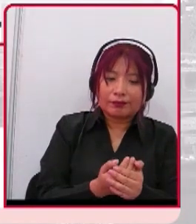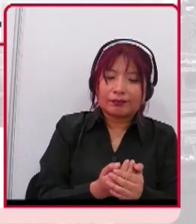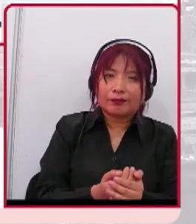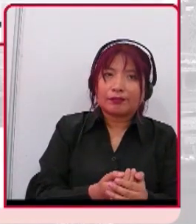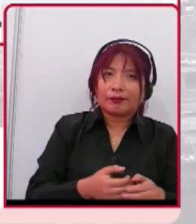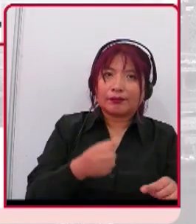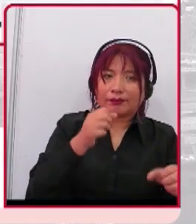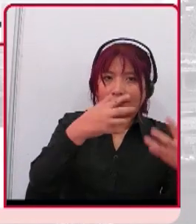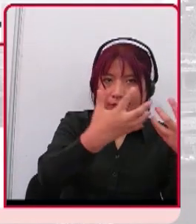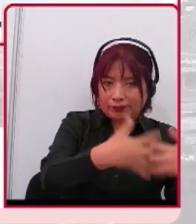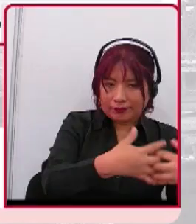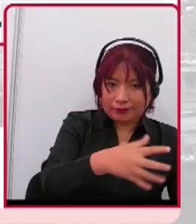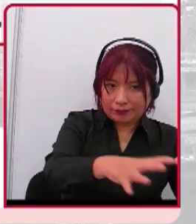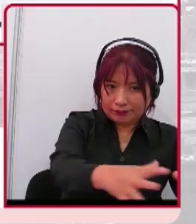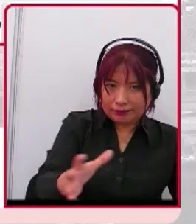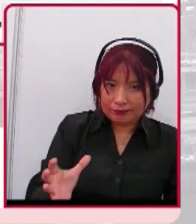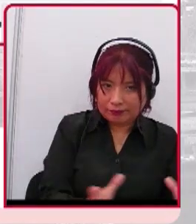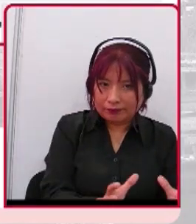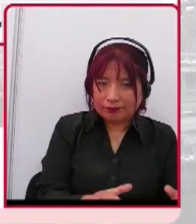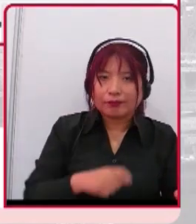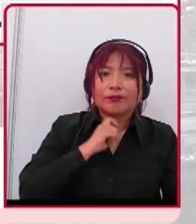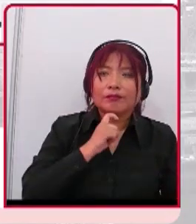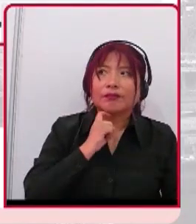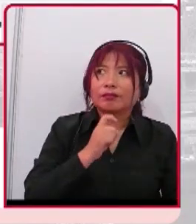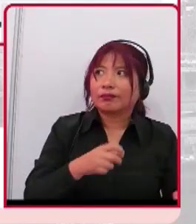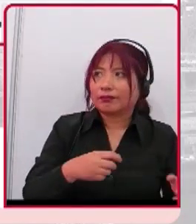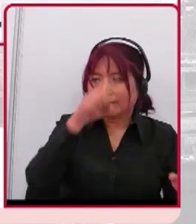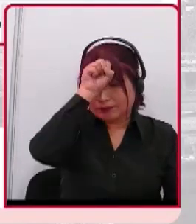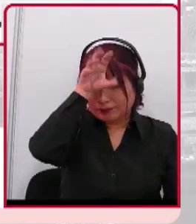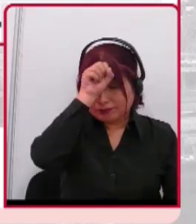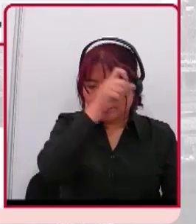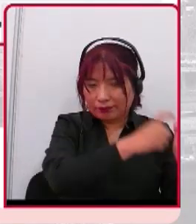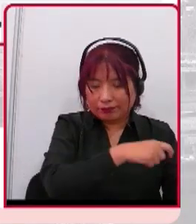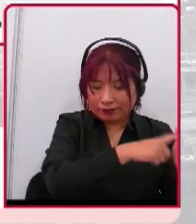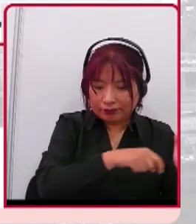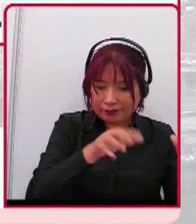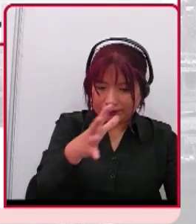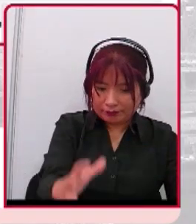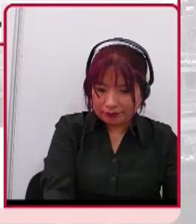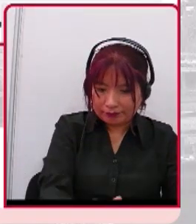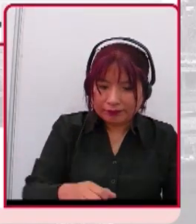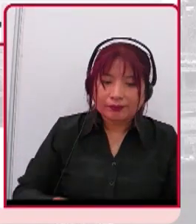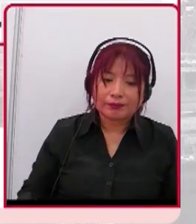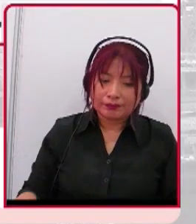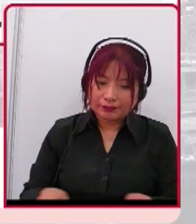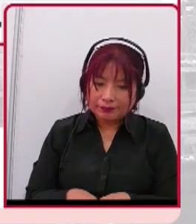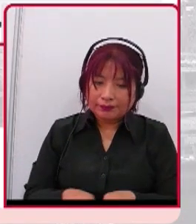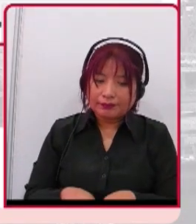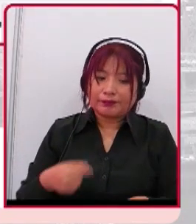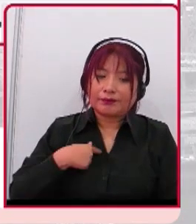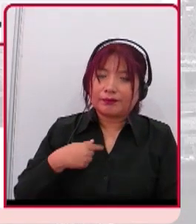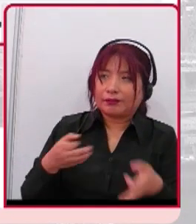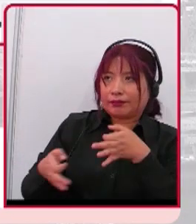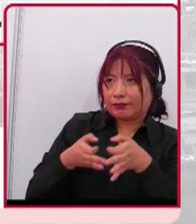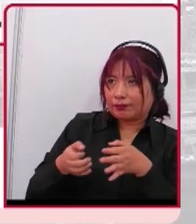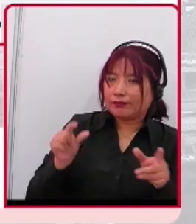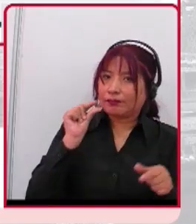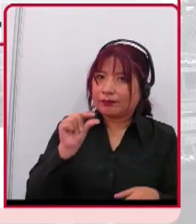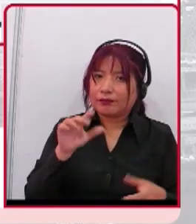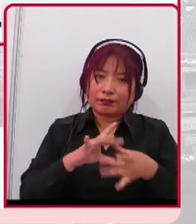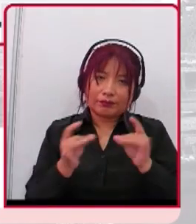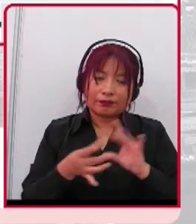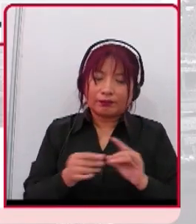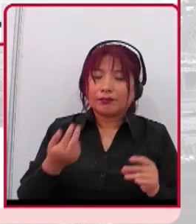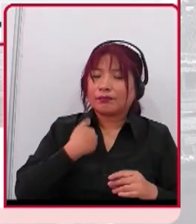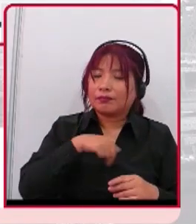pH. Bueno, un poquito más para poder narrarles la historia. Nosotros somos